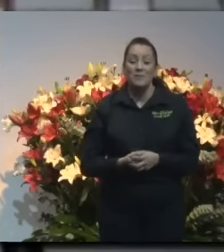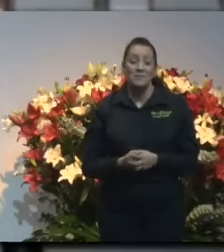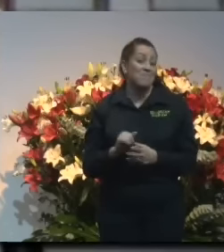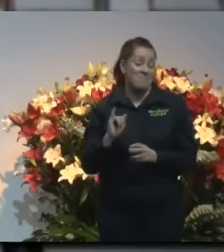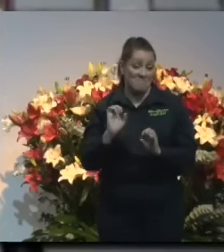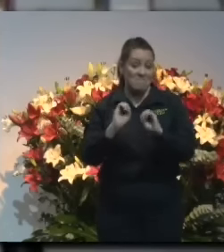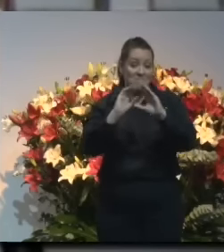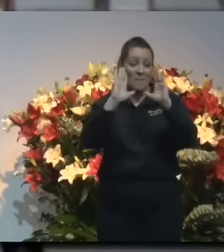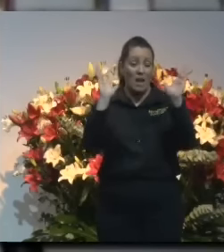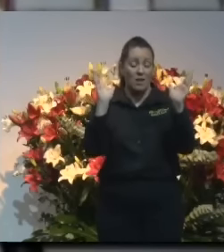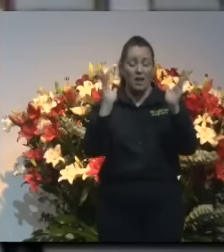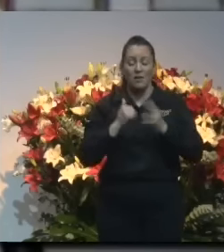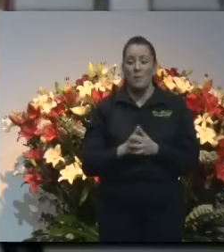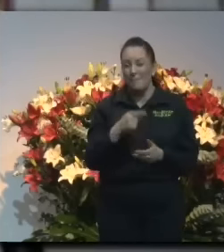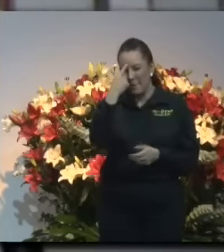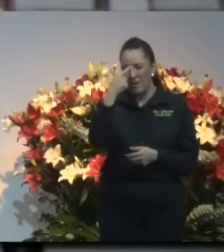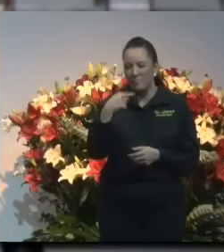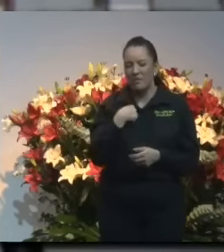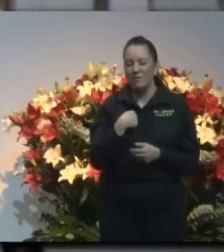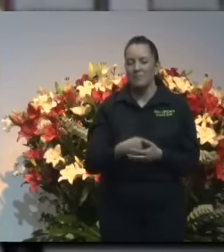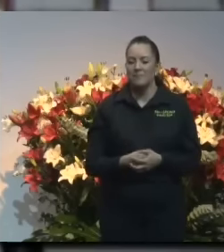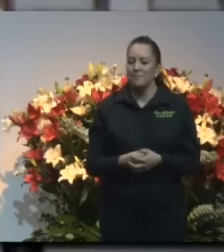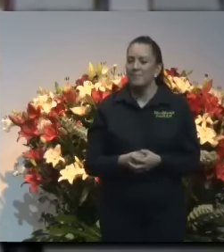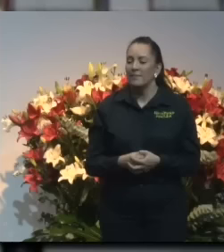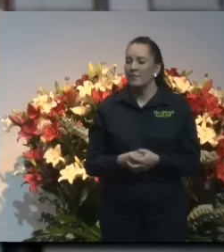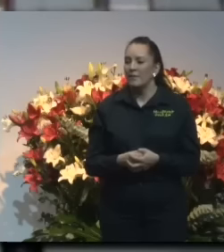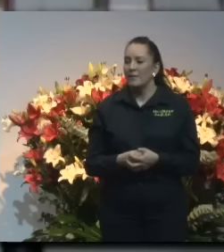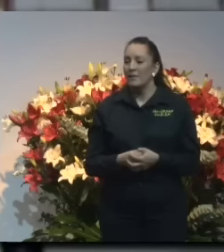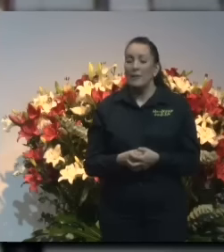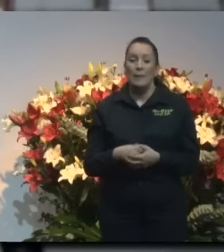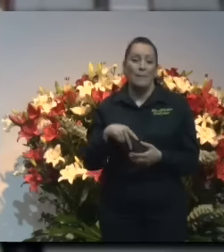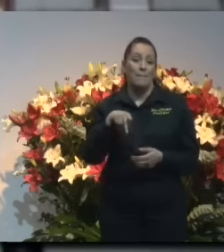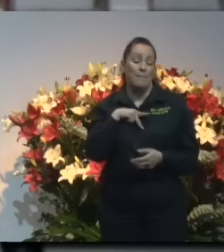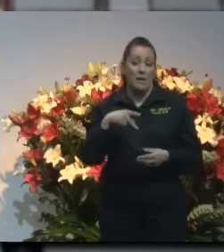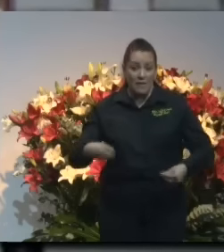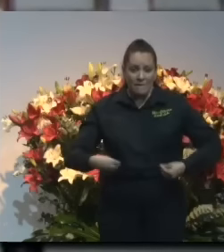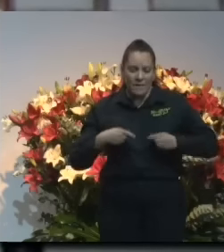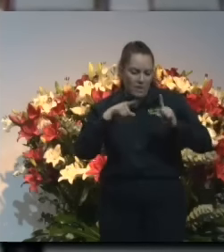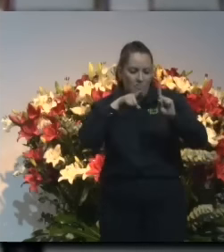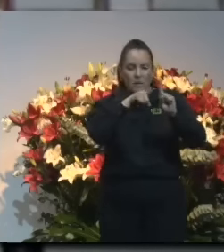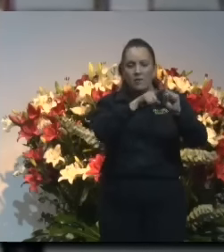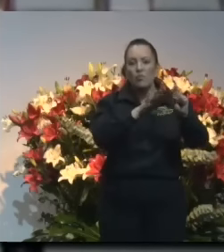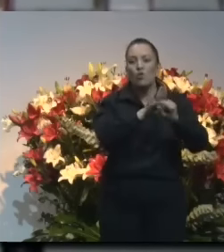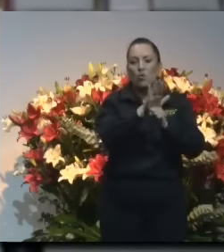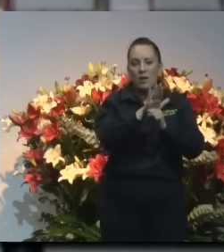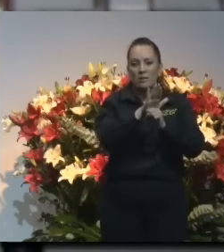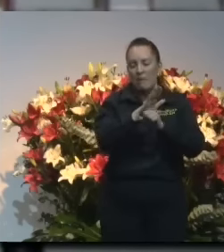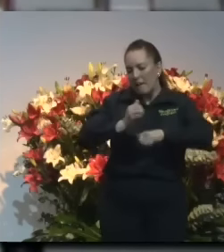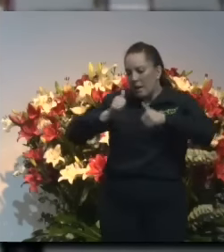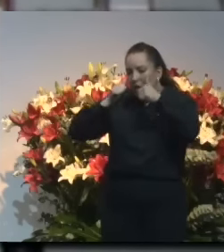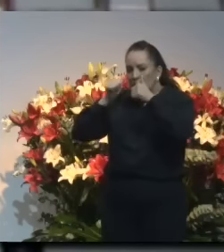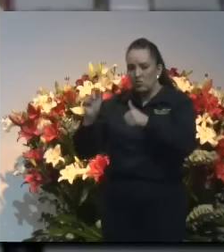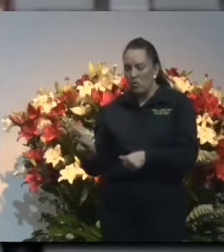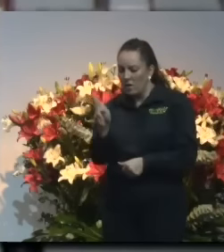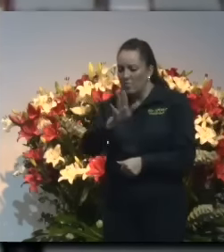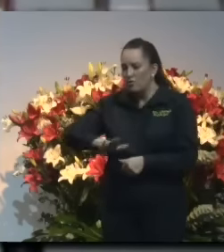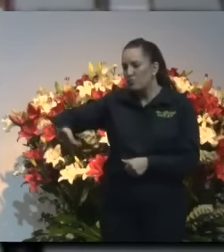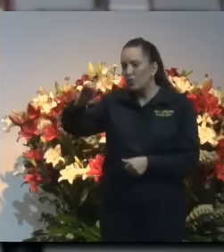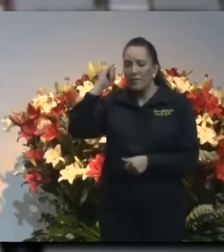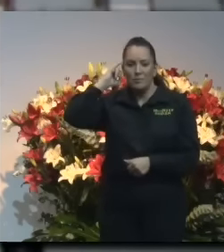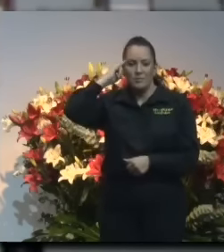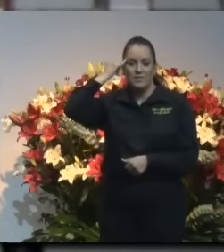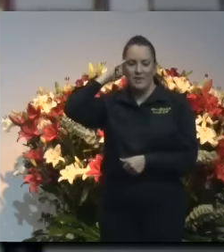Obviamente, para mí, mi causa de vida ha sido la causa de los pueblos indígenas.